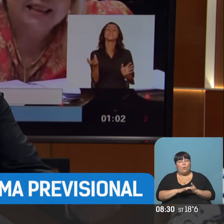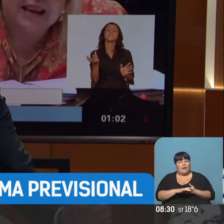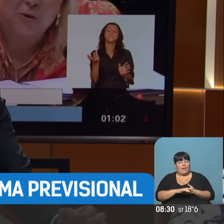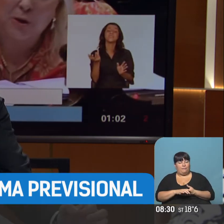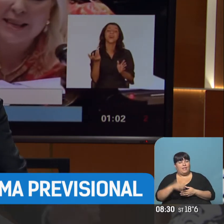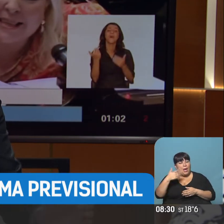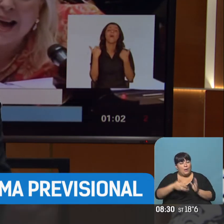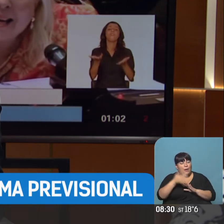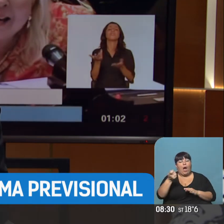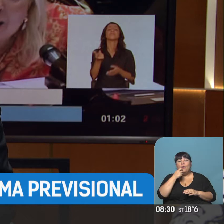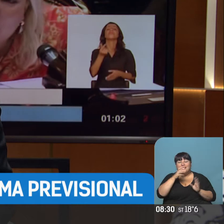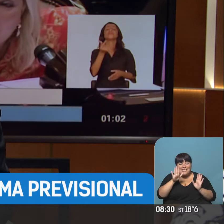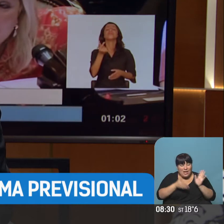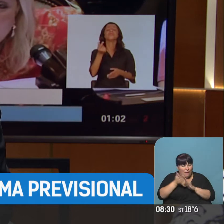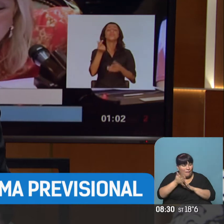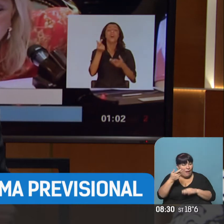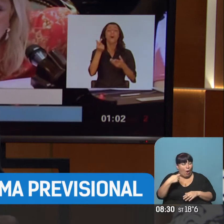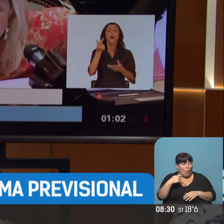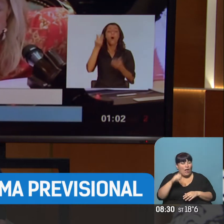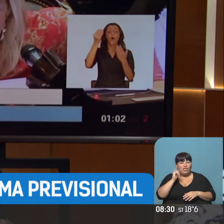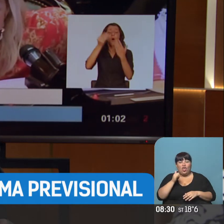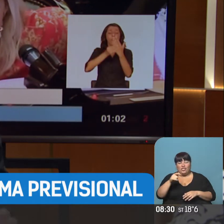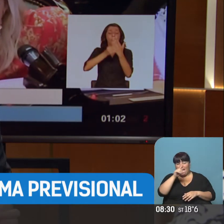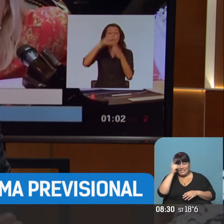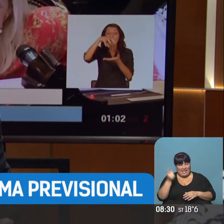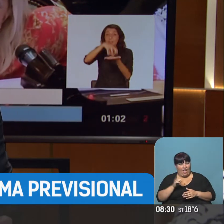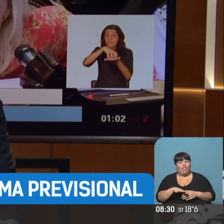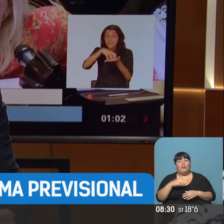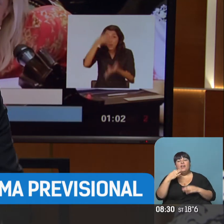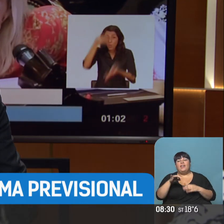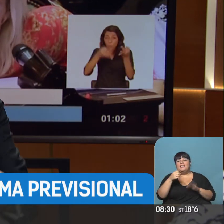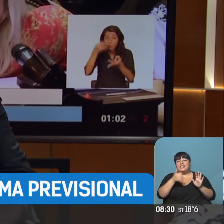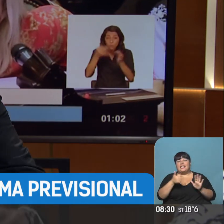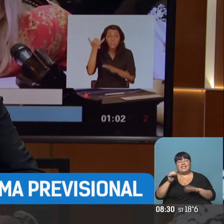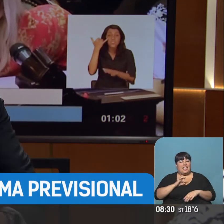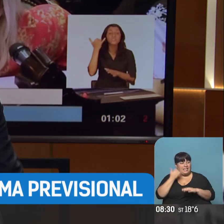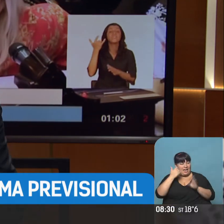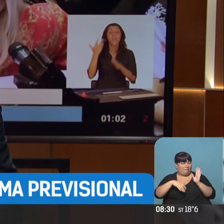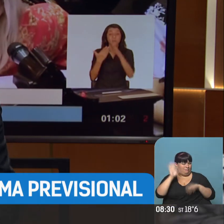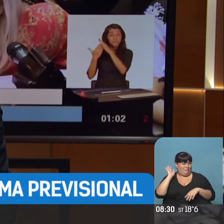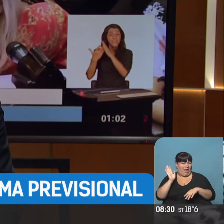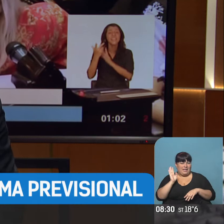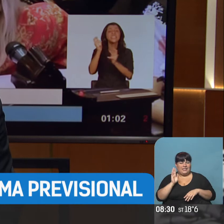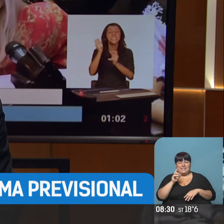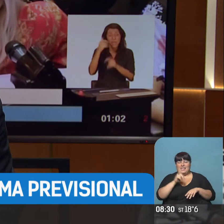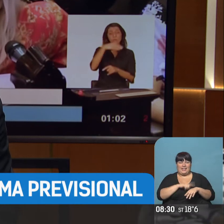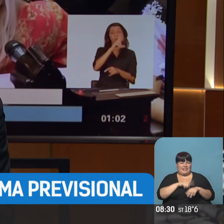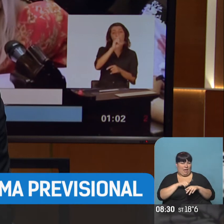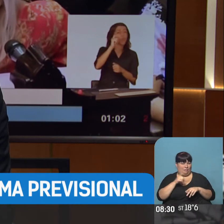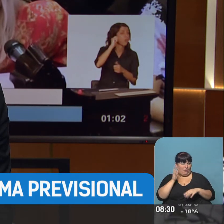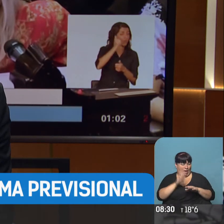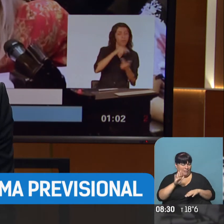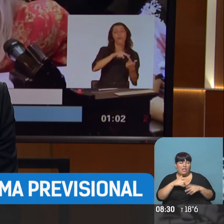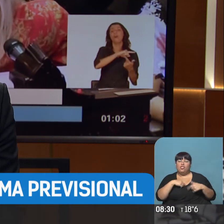se estaba por jubilar, el que estaba obligado a jubilarse en el Estado, tenía 66 años, ya había pasado el tiempo de intimación, y va a